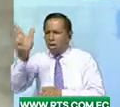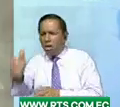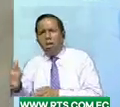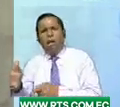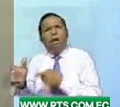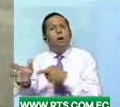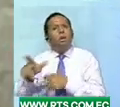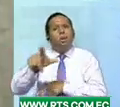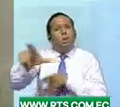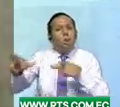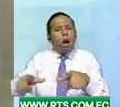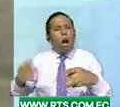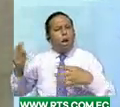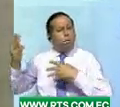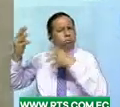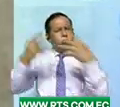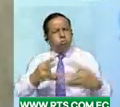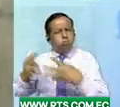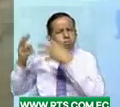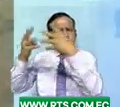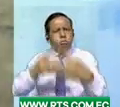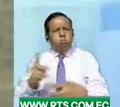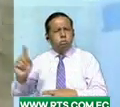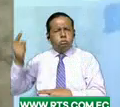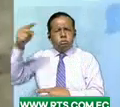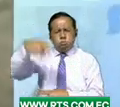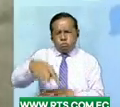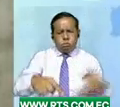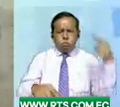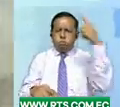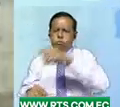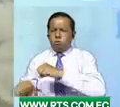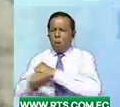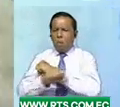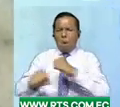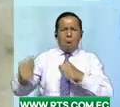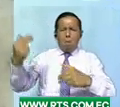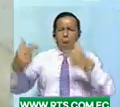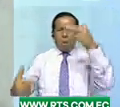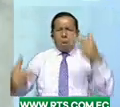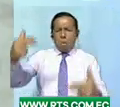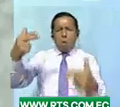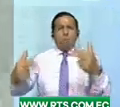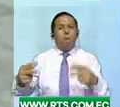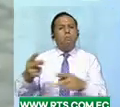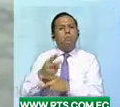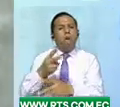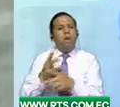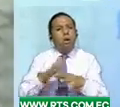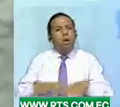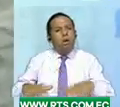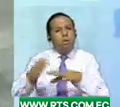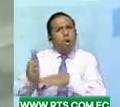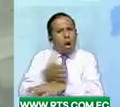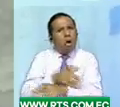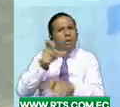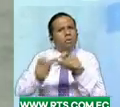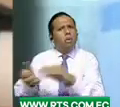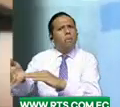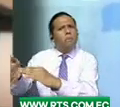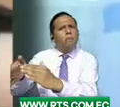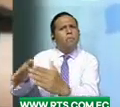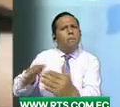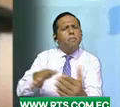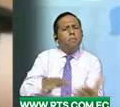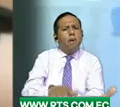de guerra, donde los bombardeos y el cruce de balas entre ejércitos dejaron varias víctimas mortales.